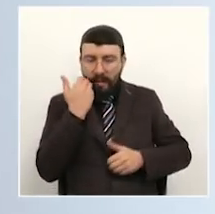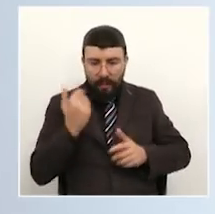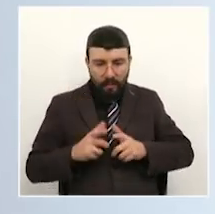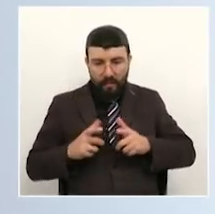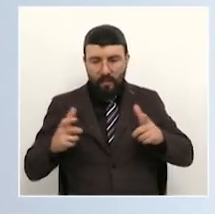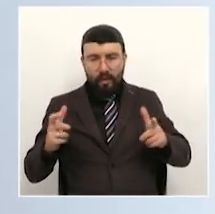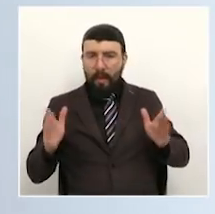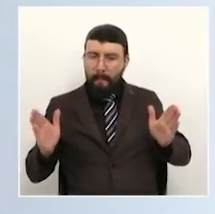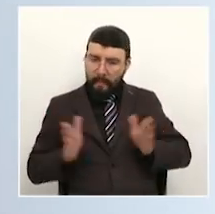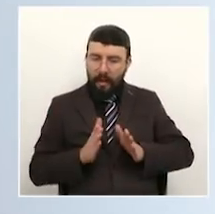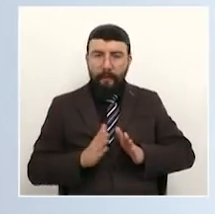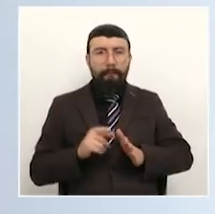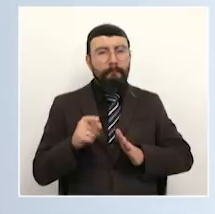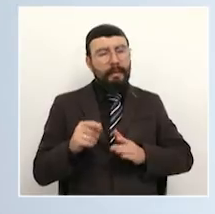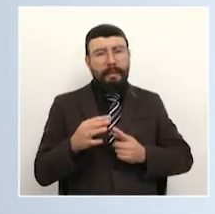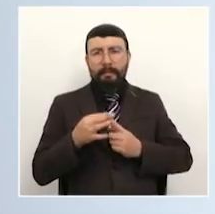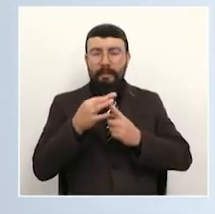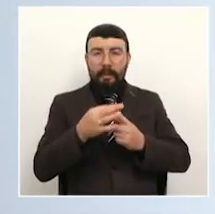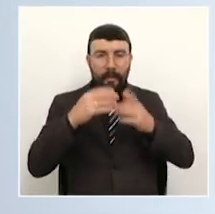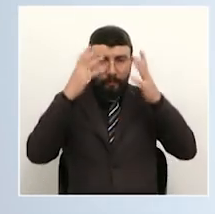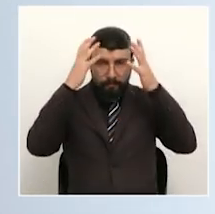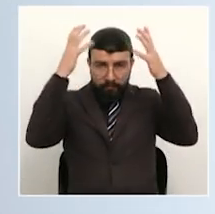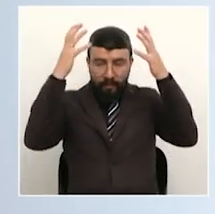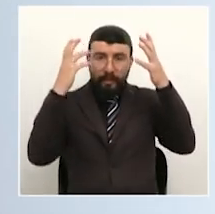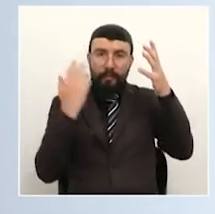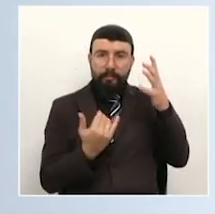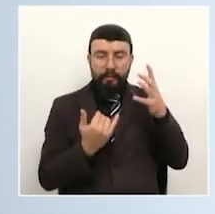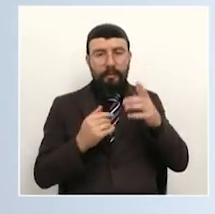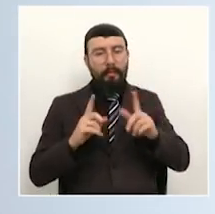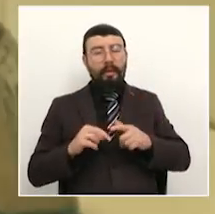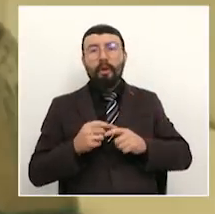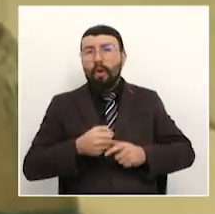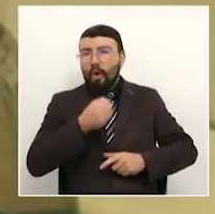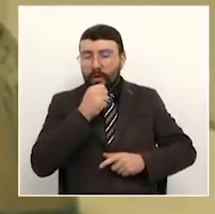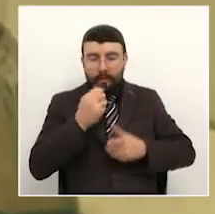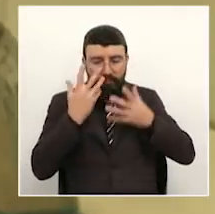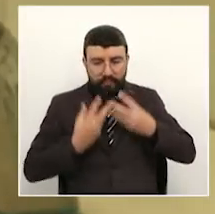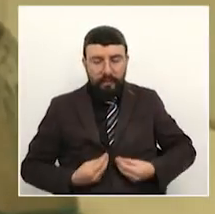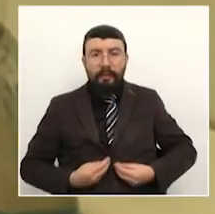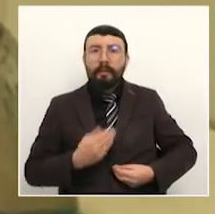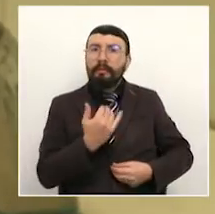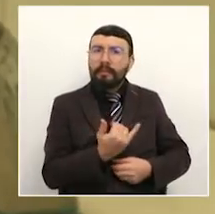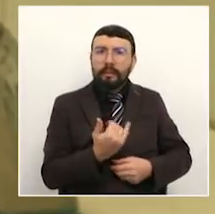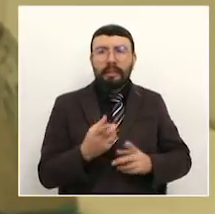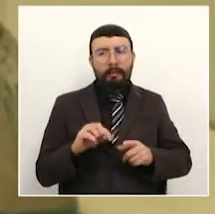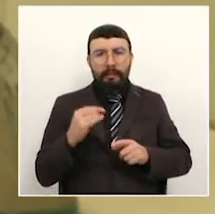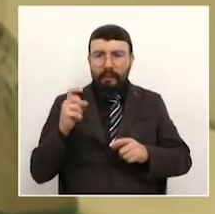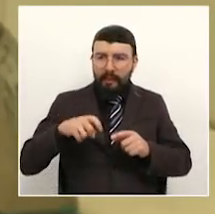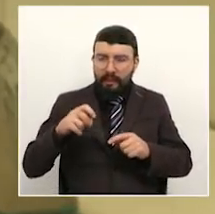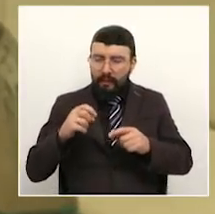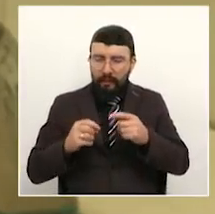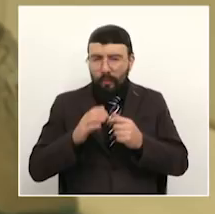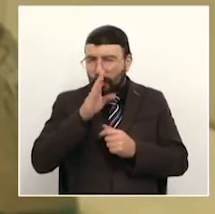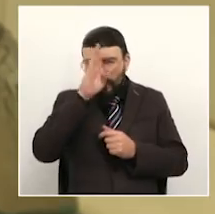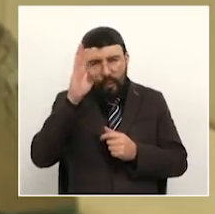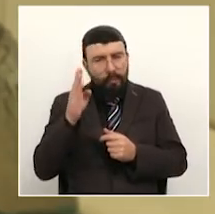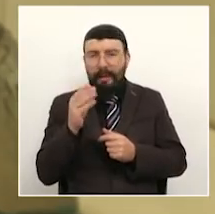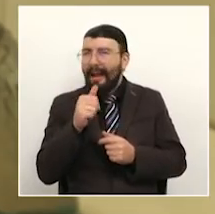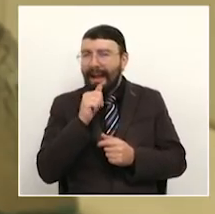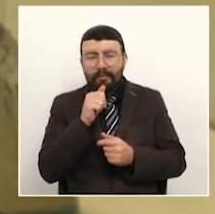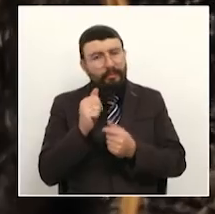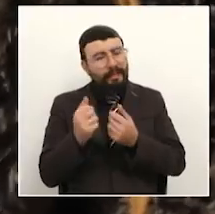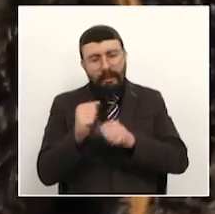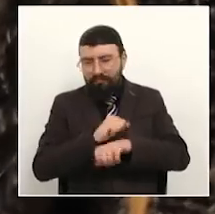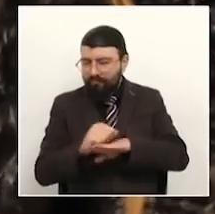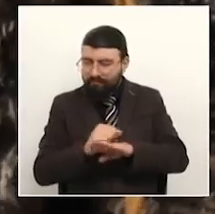la meningitis tuberculosa y la tuberculosis miliar también se debe tener un frecuente lavado de manos con agua y